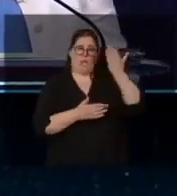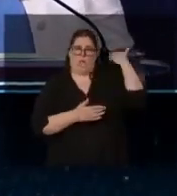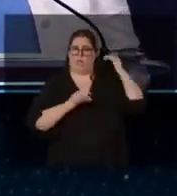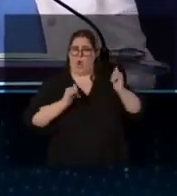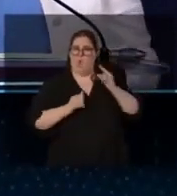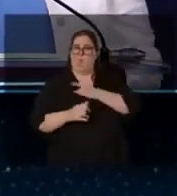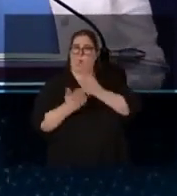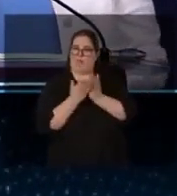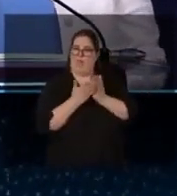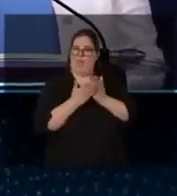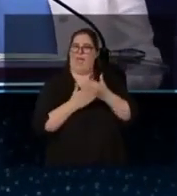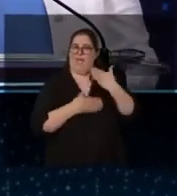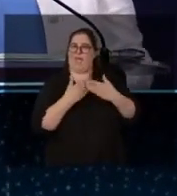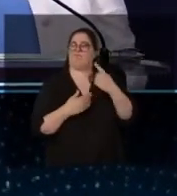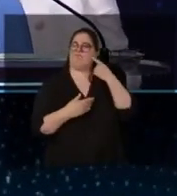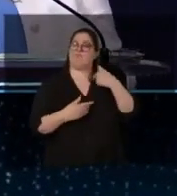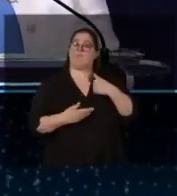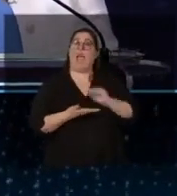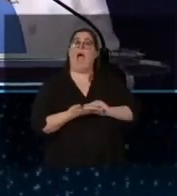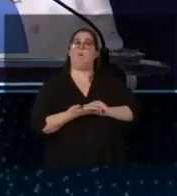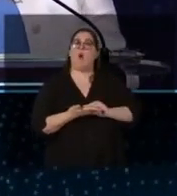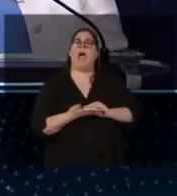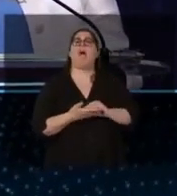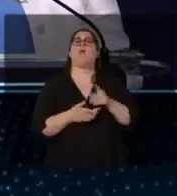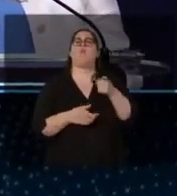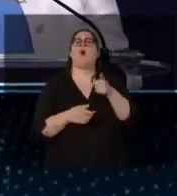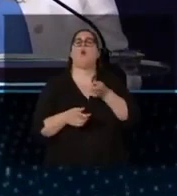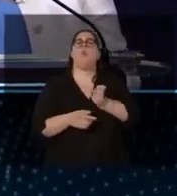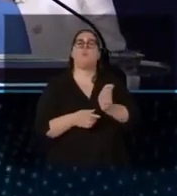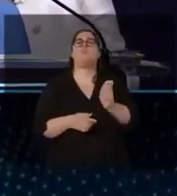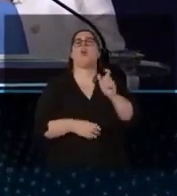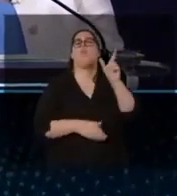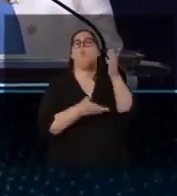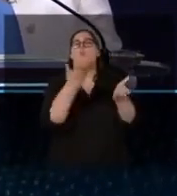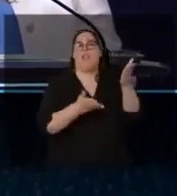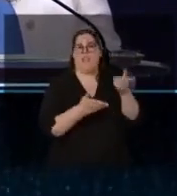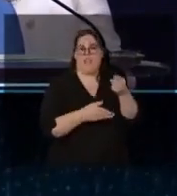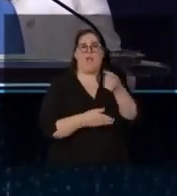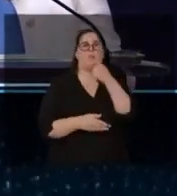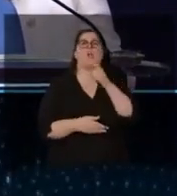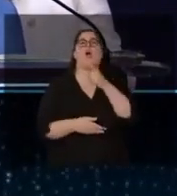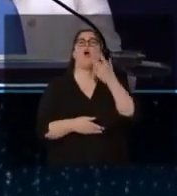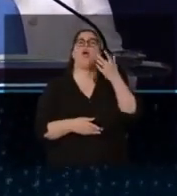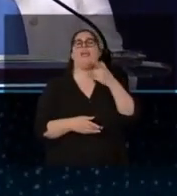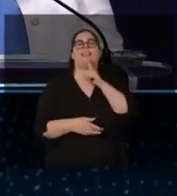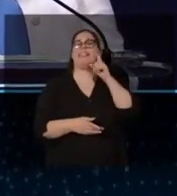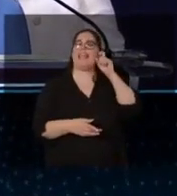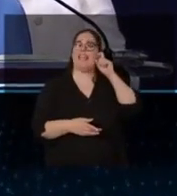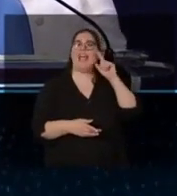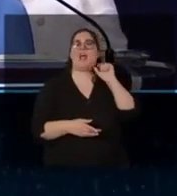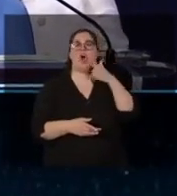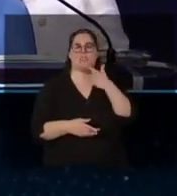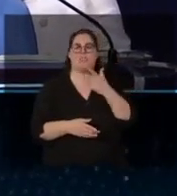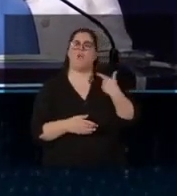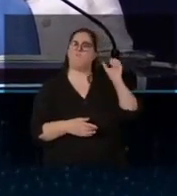estaba la facultad soy abogada en causas de lesa humanidad contrastís el tigre Acosta actúe